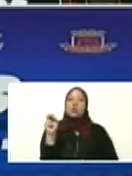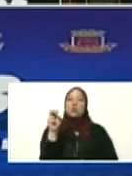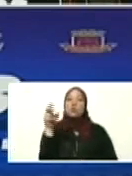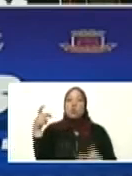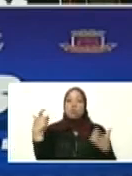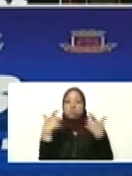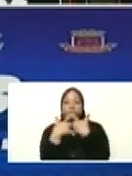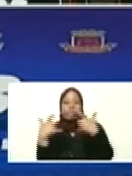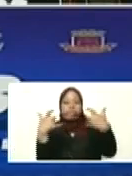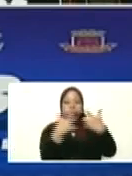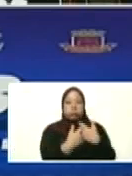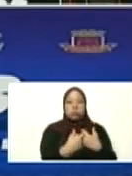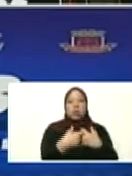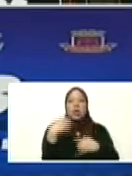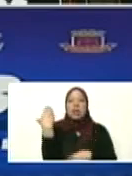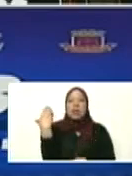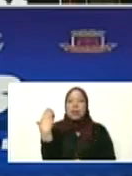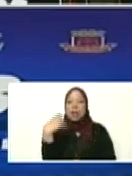batallas de Bomboné y Pichincha,